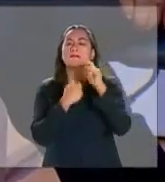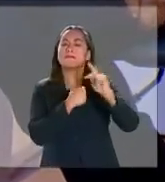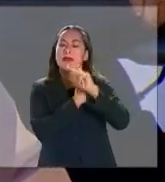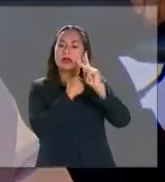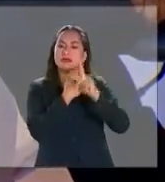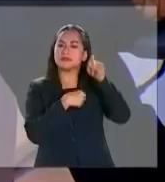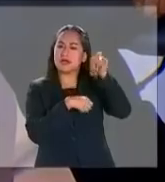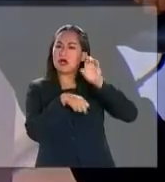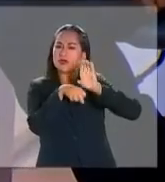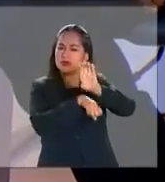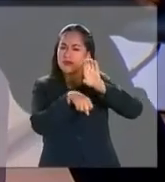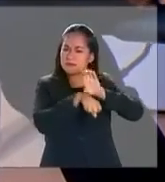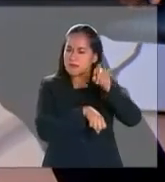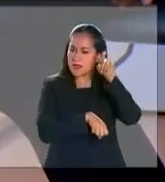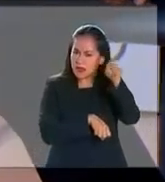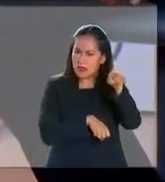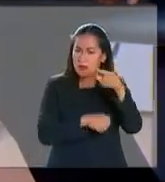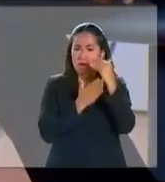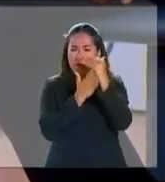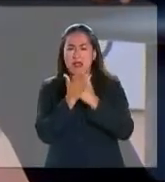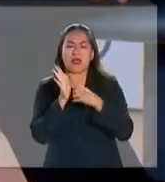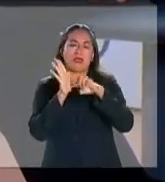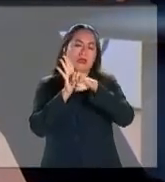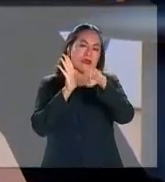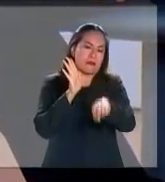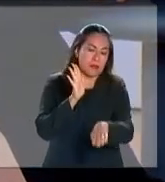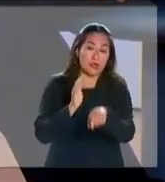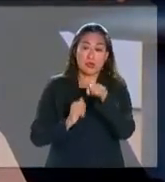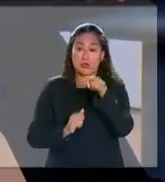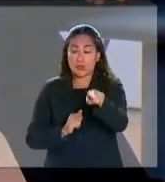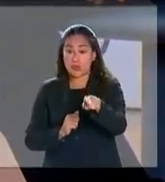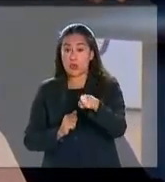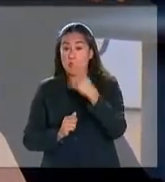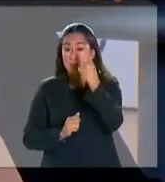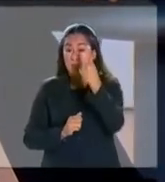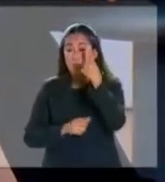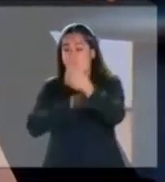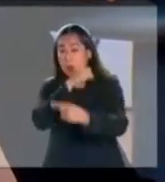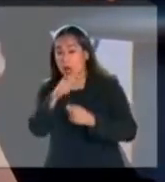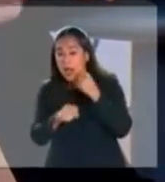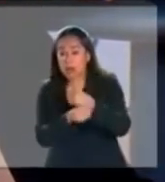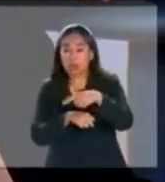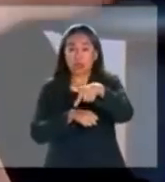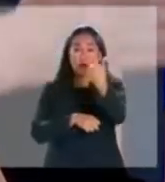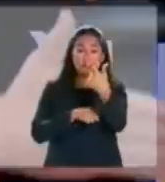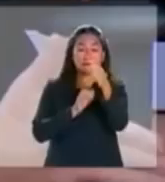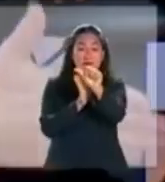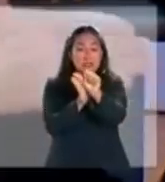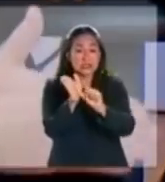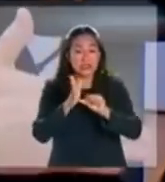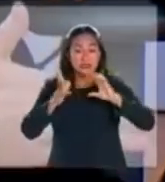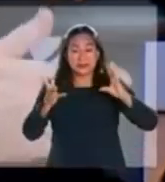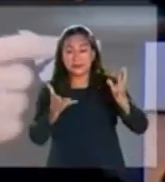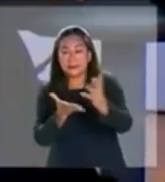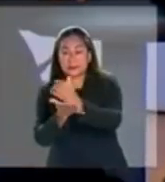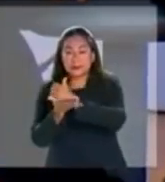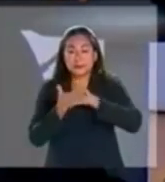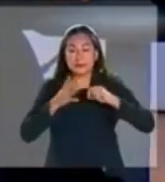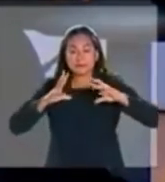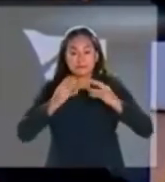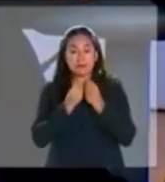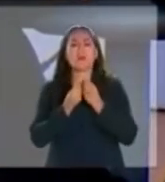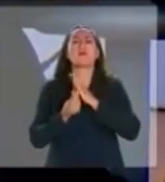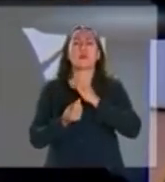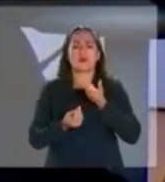que tú en lugar de cobrar 12 meses al año estarías cobrando el equivalente a 113 ago mes un